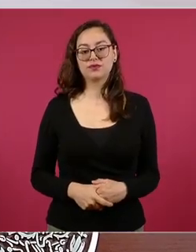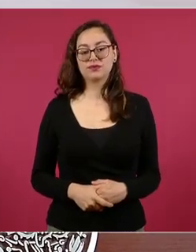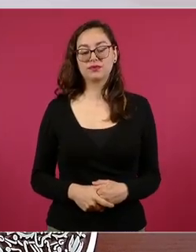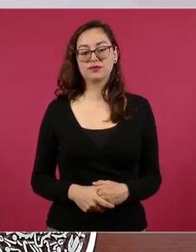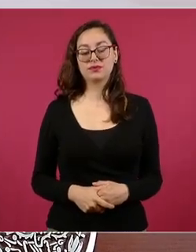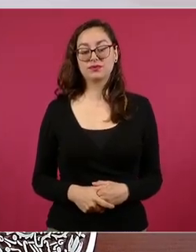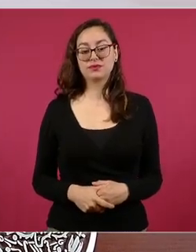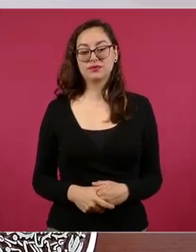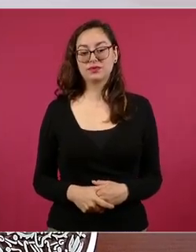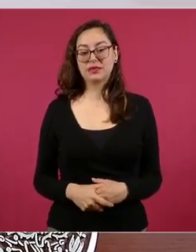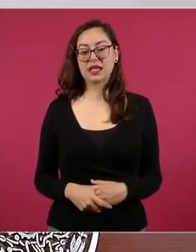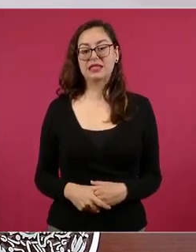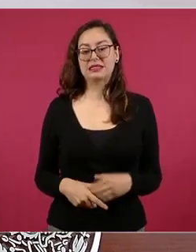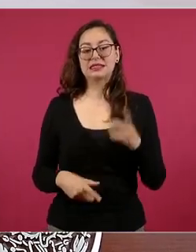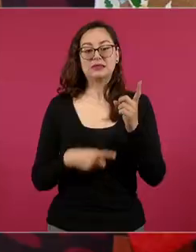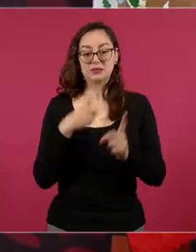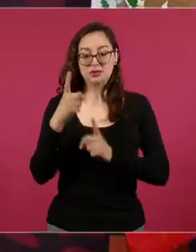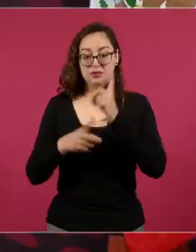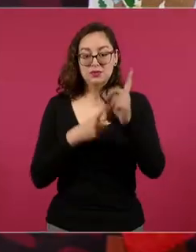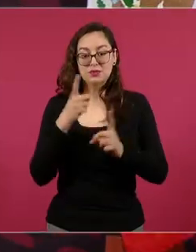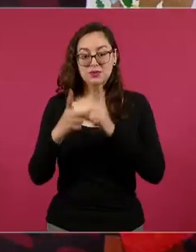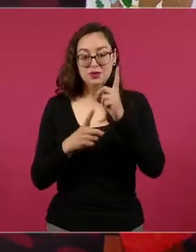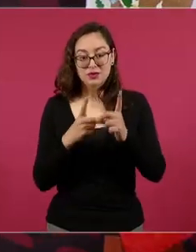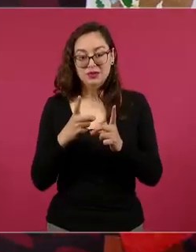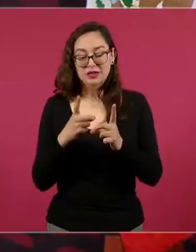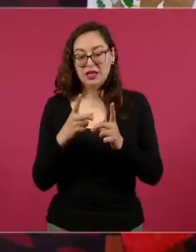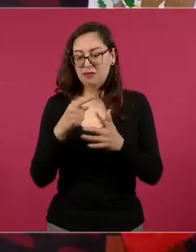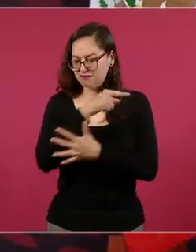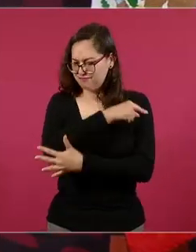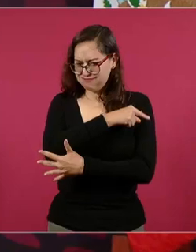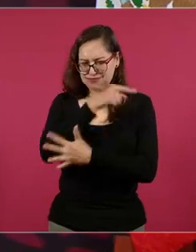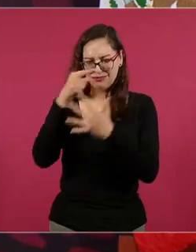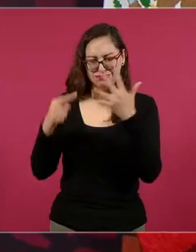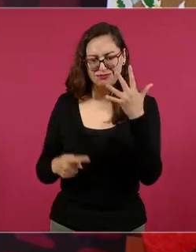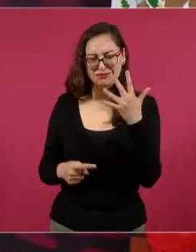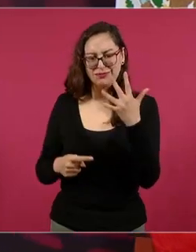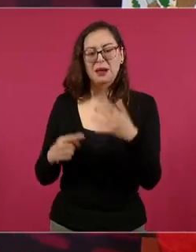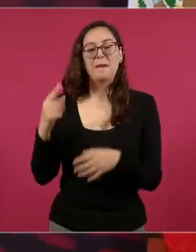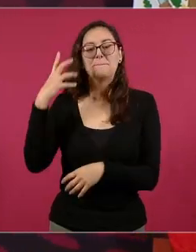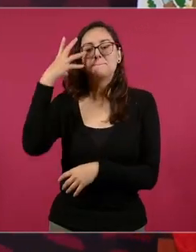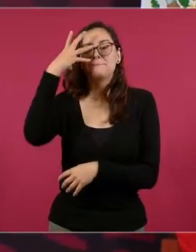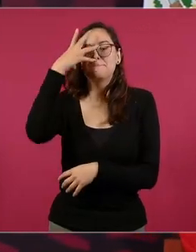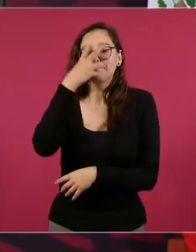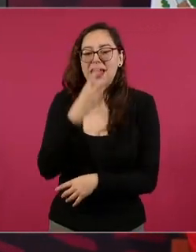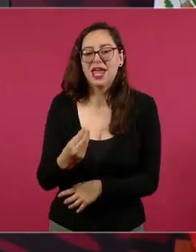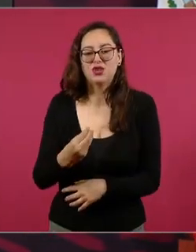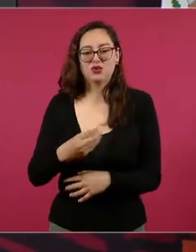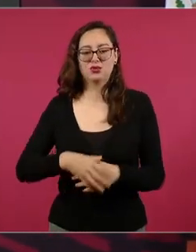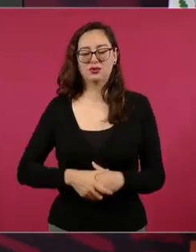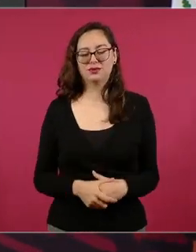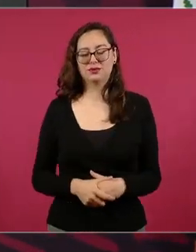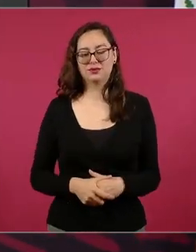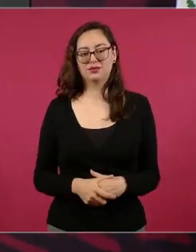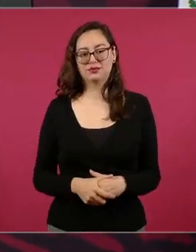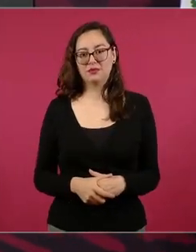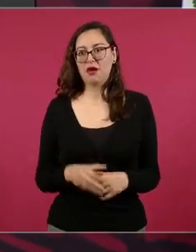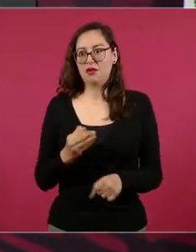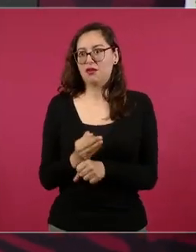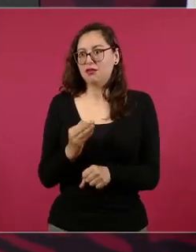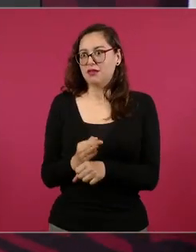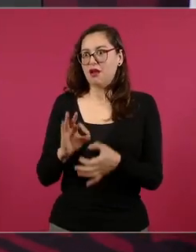cuestión bella, ¿no? Todos los deportes. Todo lo que se está viendo en la